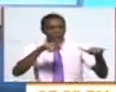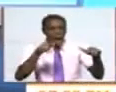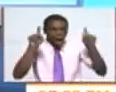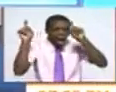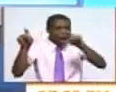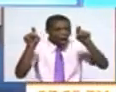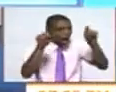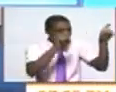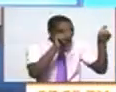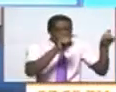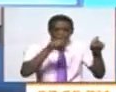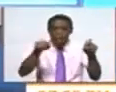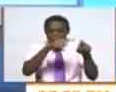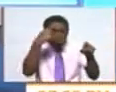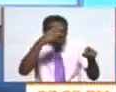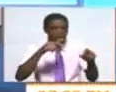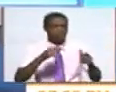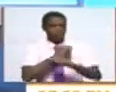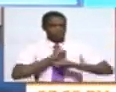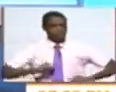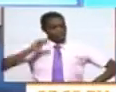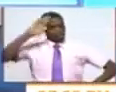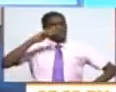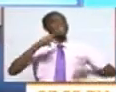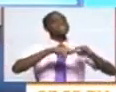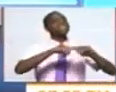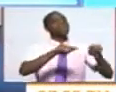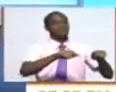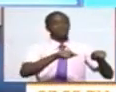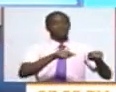Dicho y hecho, pero del otro lado.